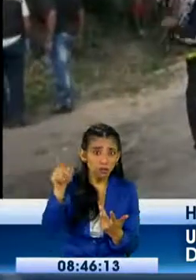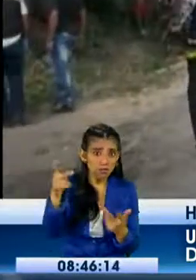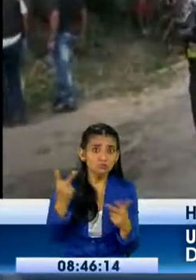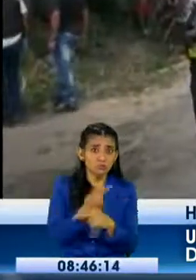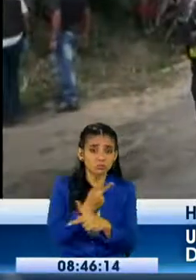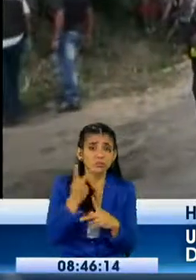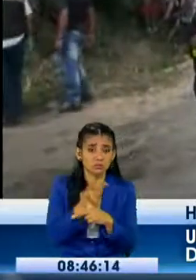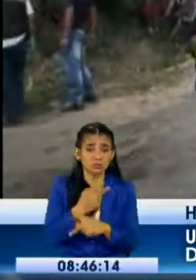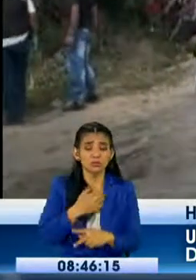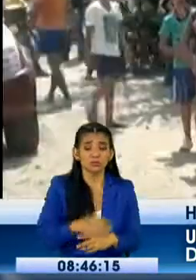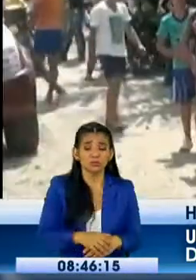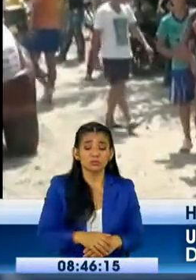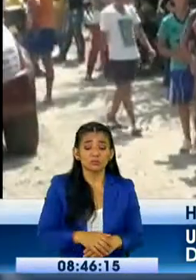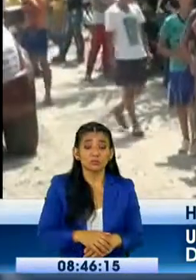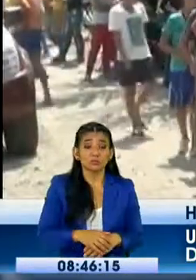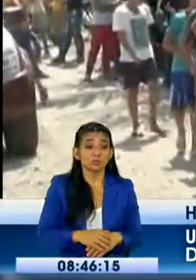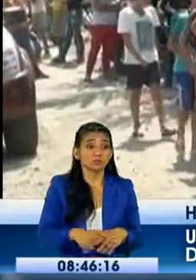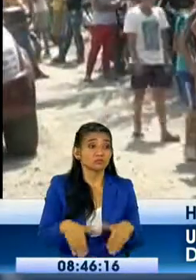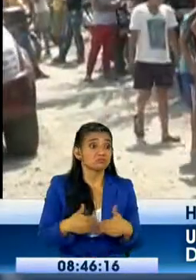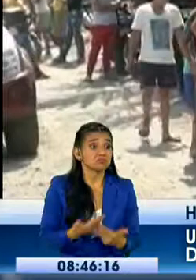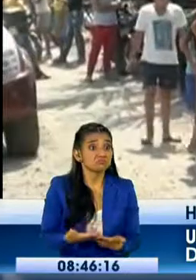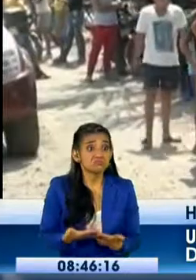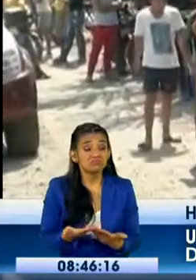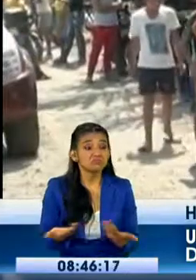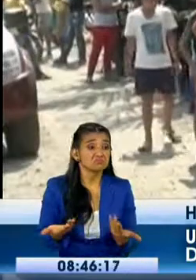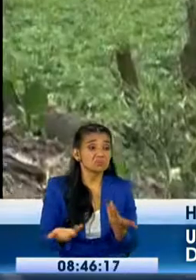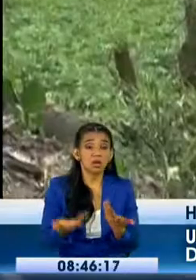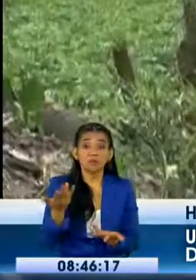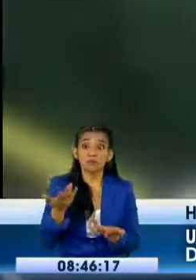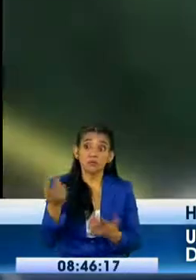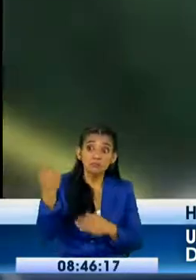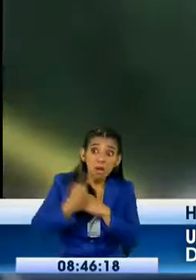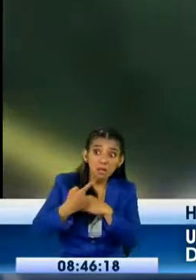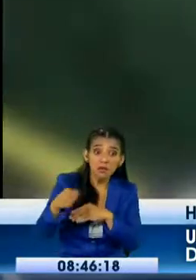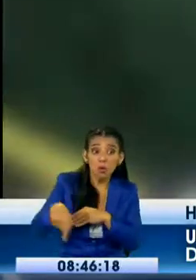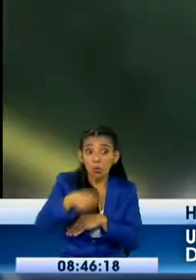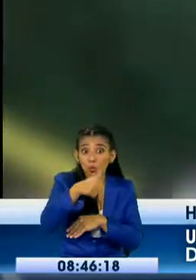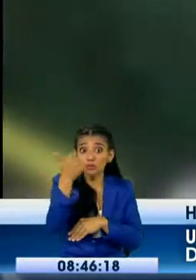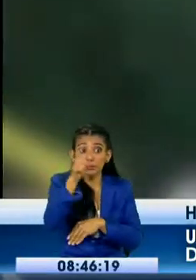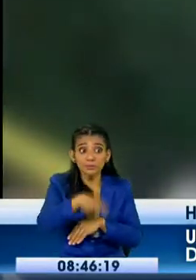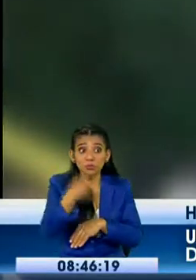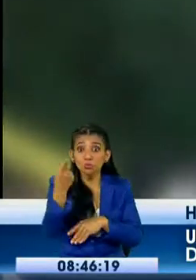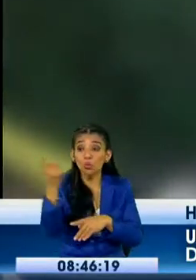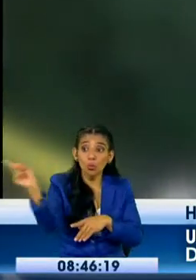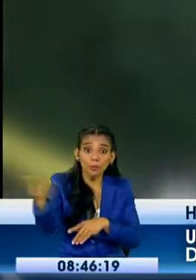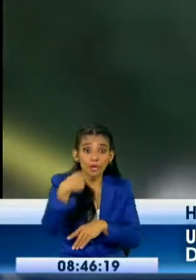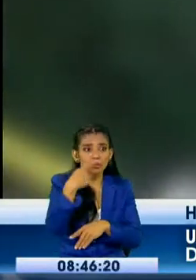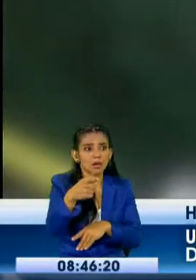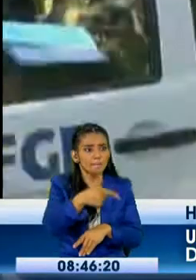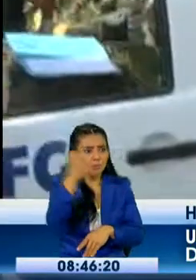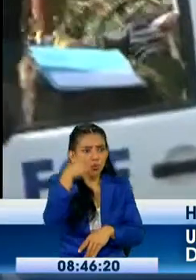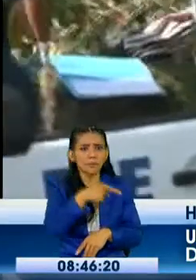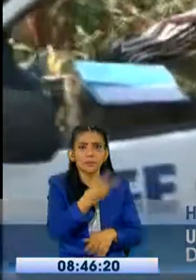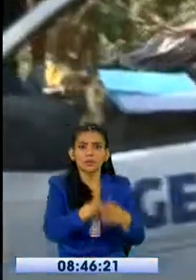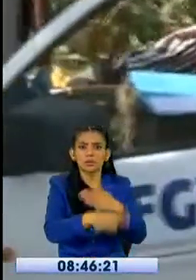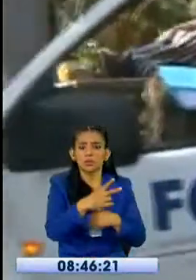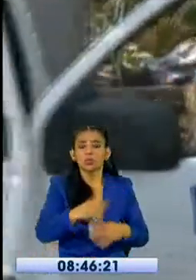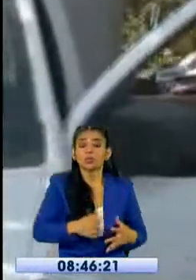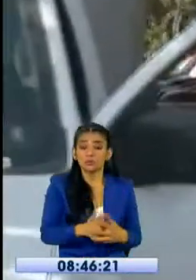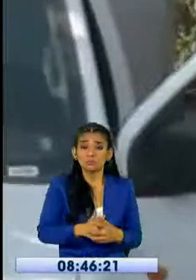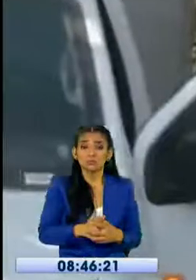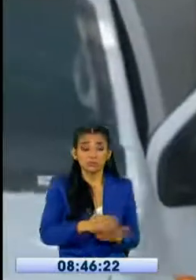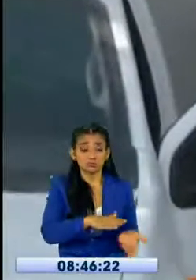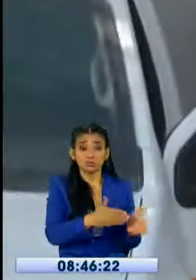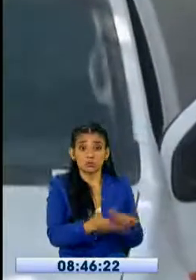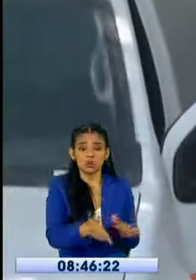peligroso. Ya de aquí yo no sé, o a lo mejor mandará o vendrá tal vez a acabarme en mi casa. El joven fallecido